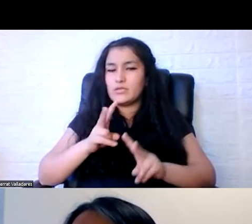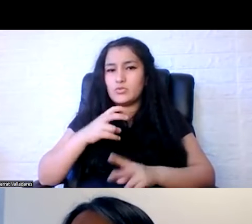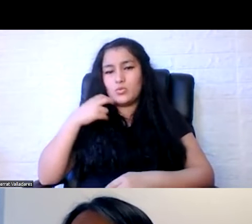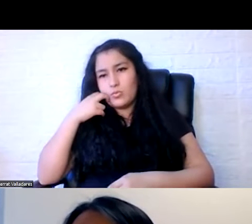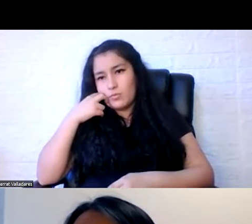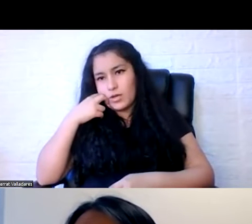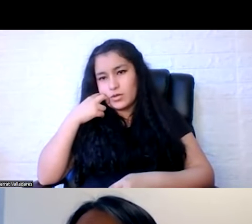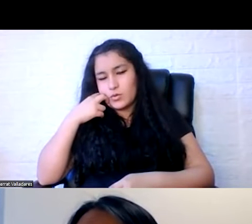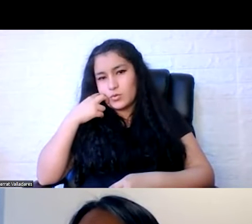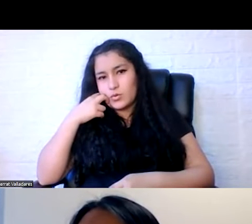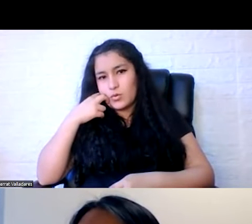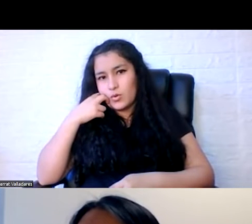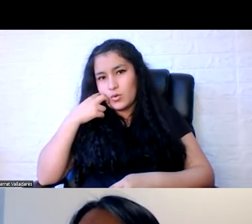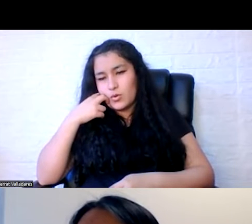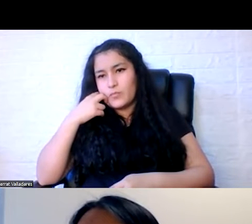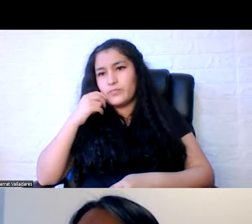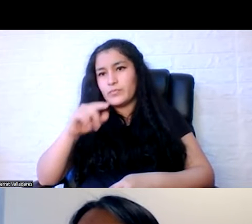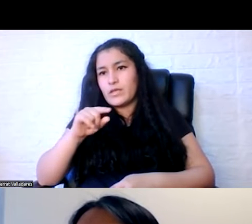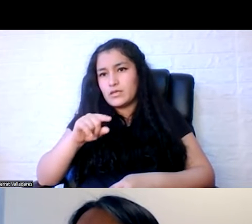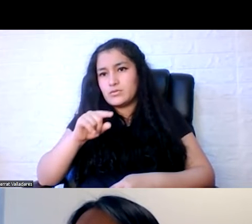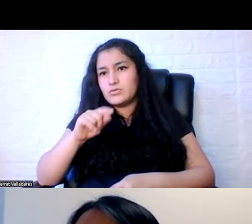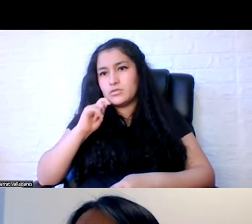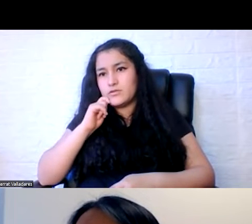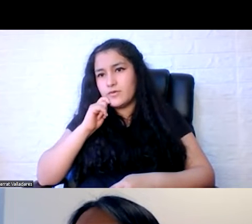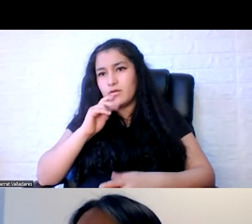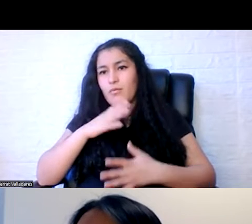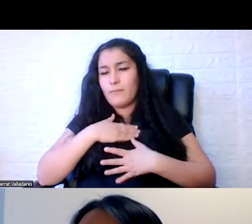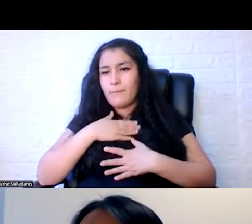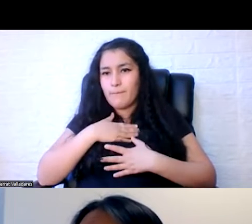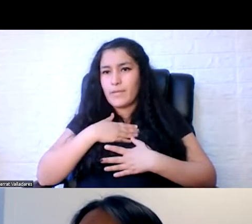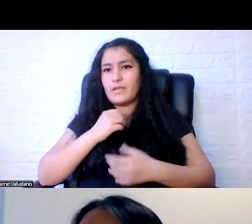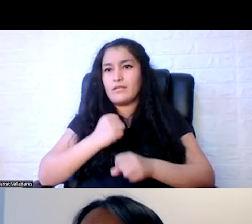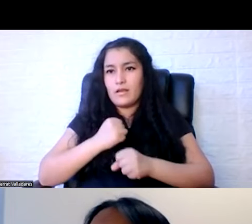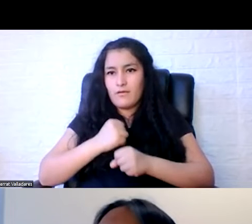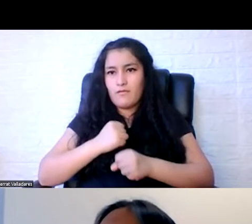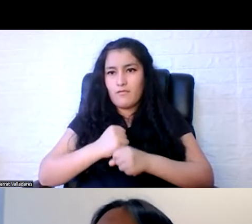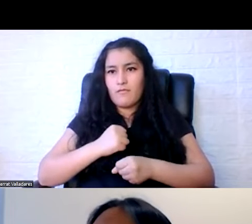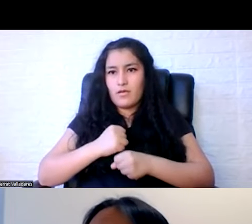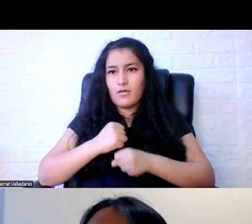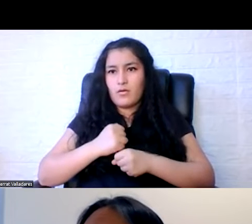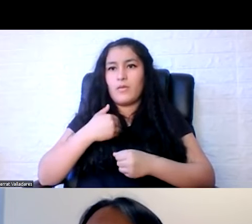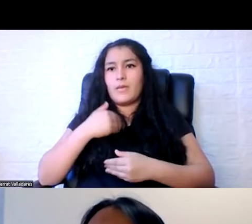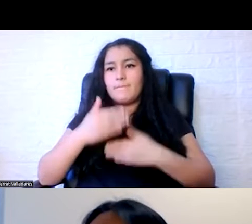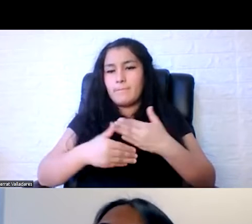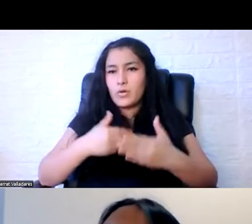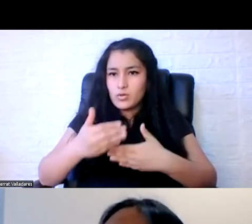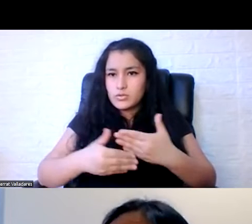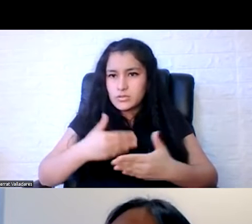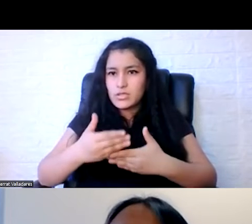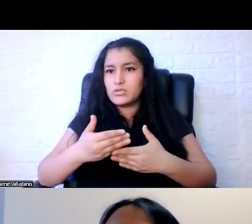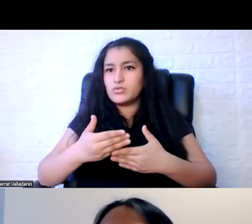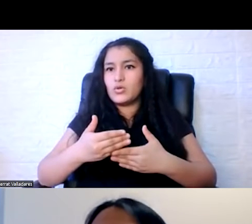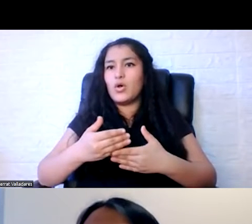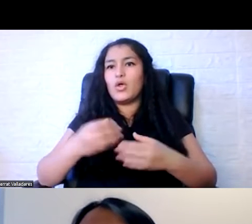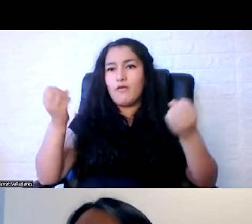en el contexto de mi trabajo y estancia durante mi proceso de formación de maestría y de